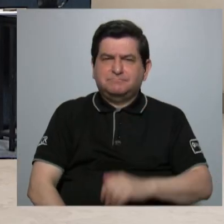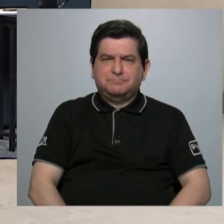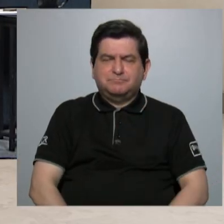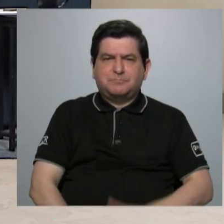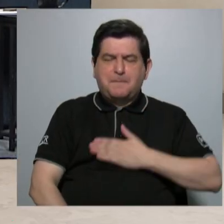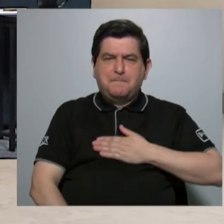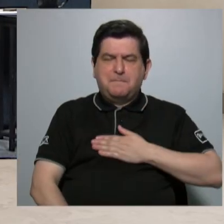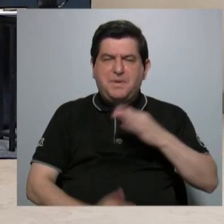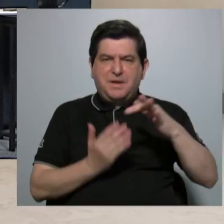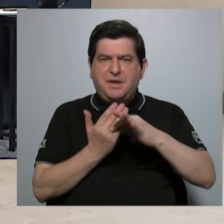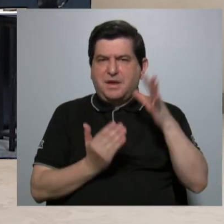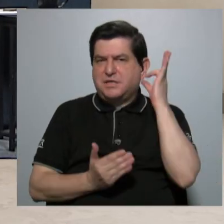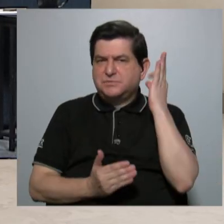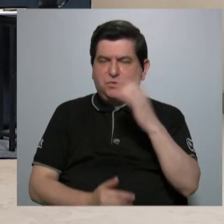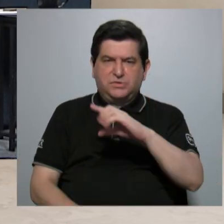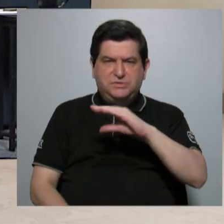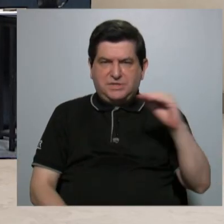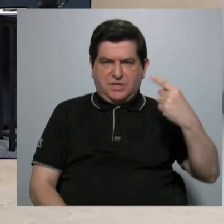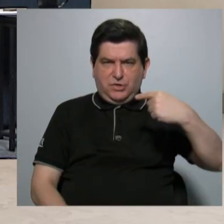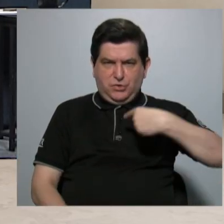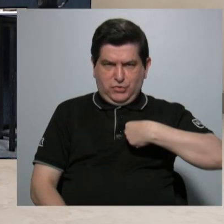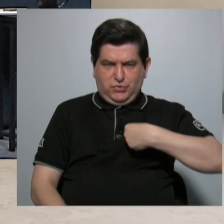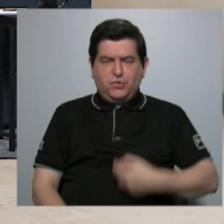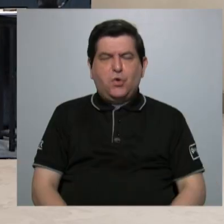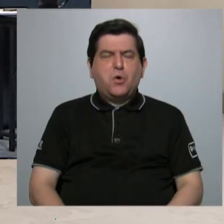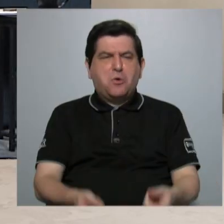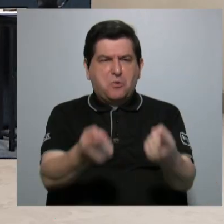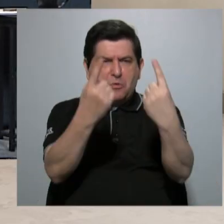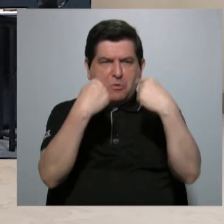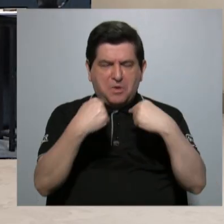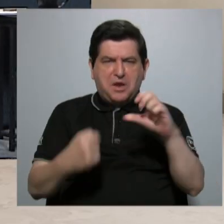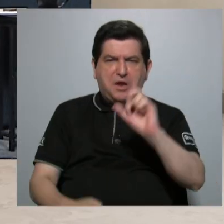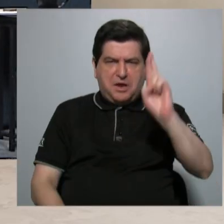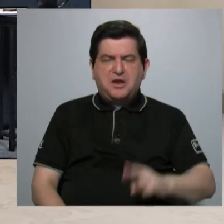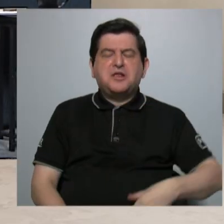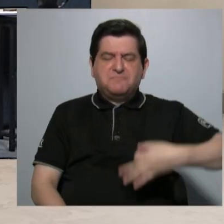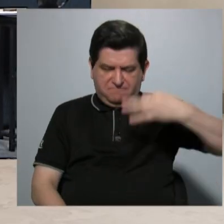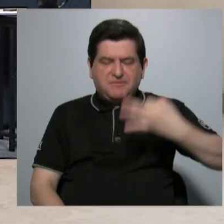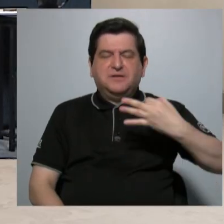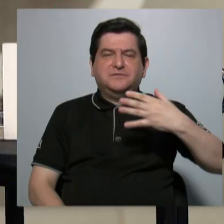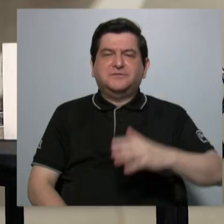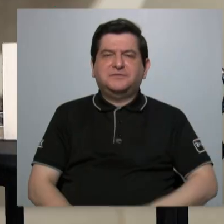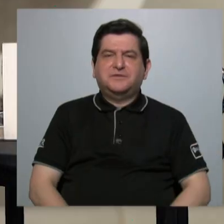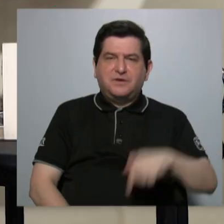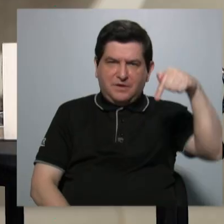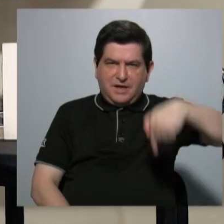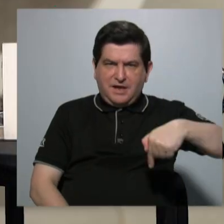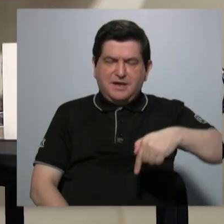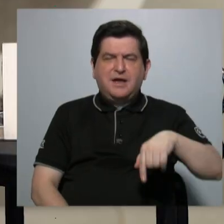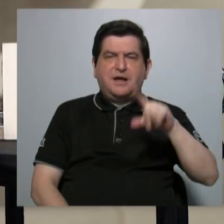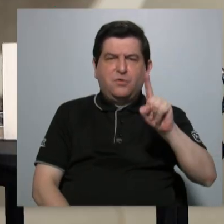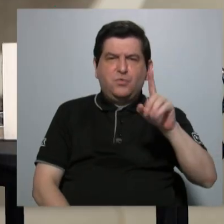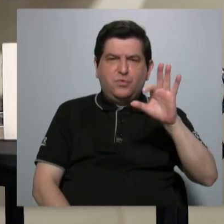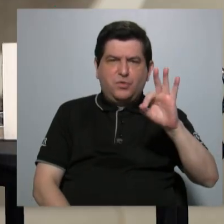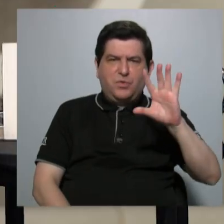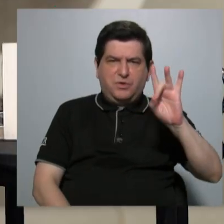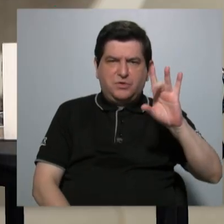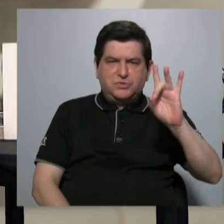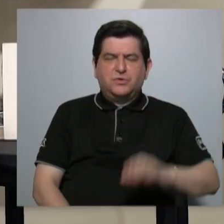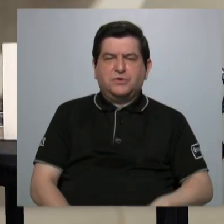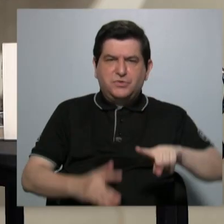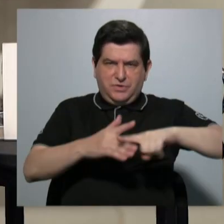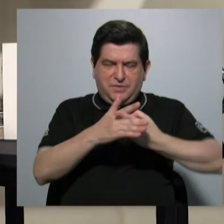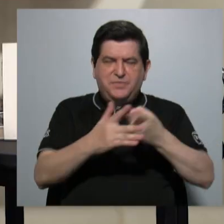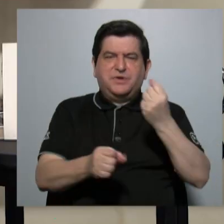mi esposa y yo decidimos regresarnos para Costa Rica definitivamente. Entro aquí en el 88 y entro a trabajar en la